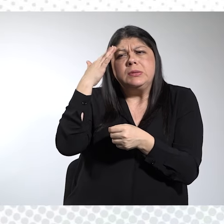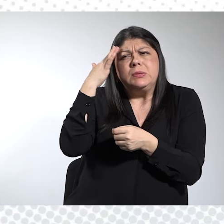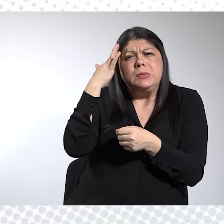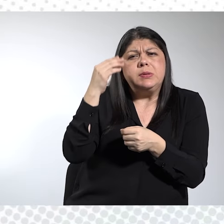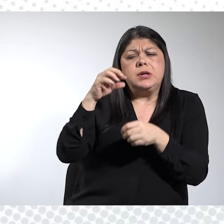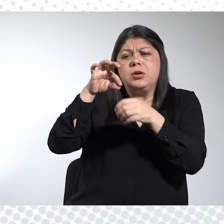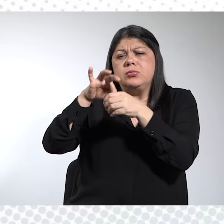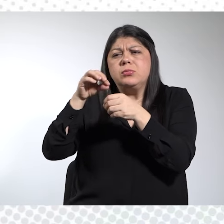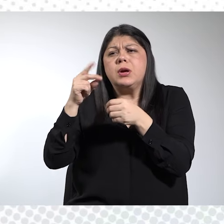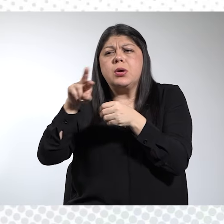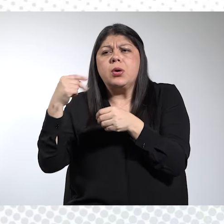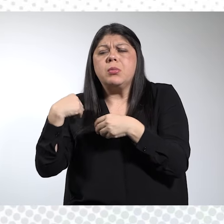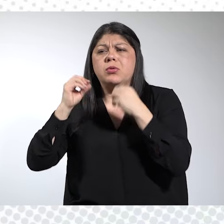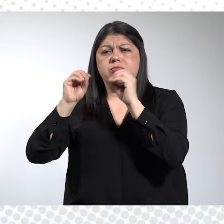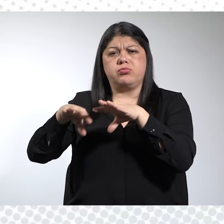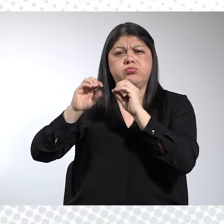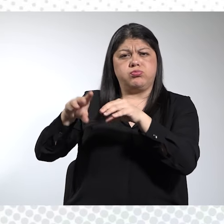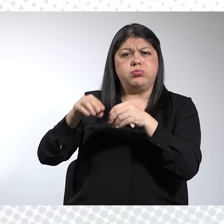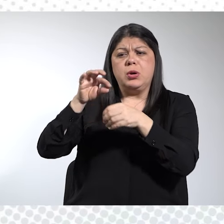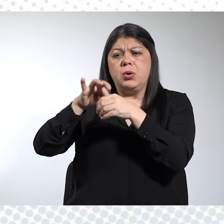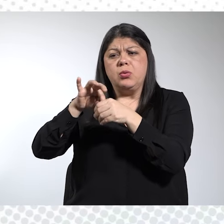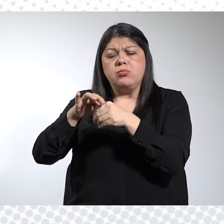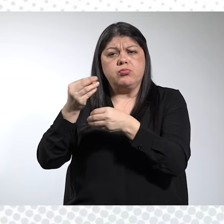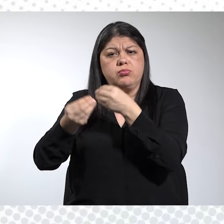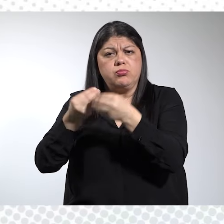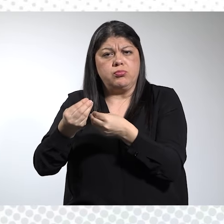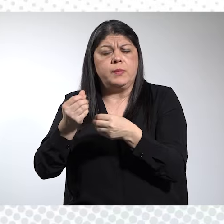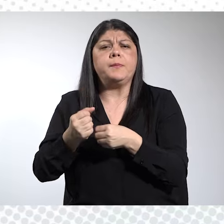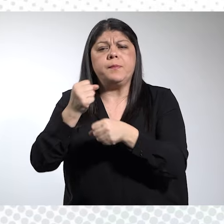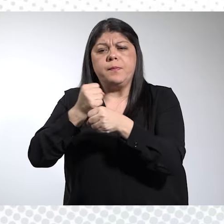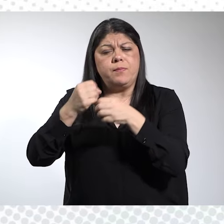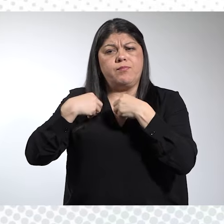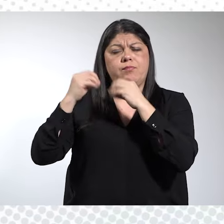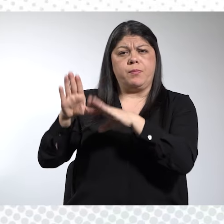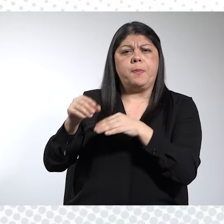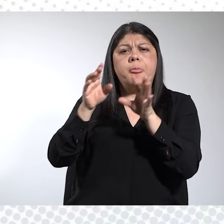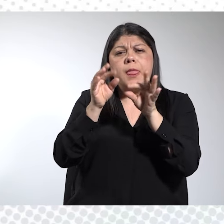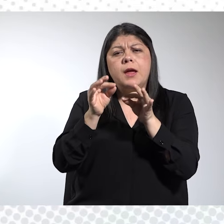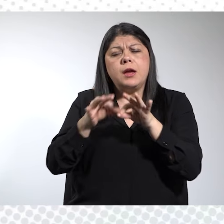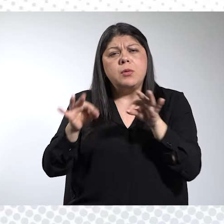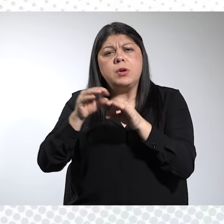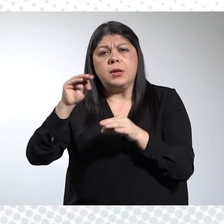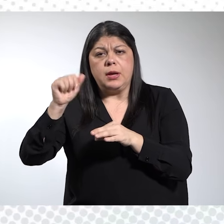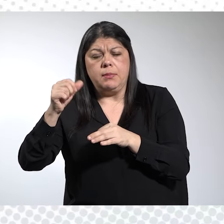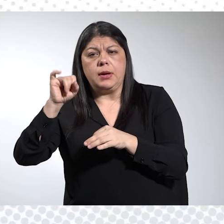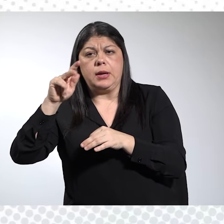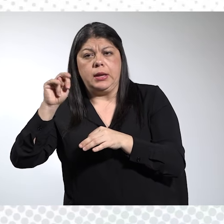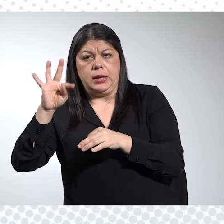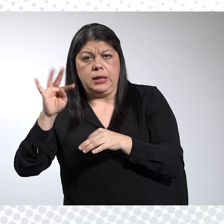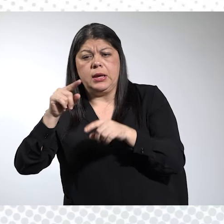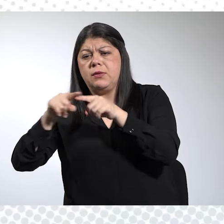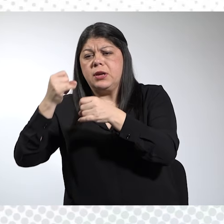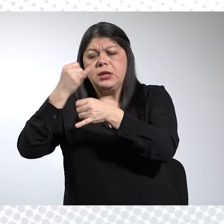preocupado porque ha visto a muchos de sus compañeros abandonar la profesión y el oficio. Algo importante es que el MAC, el INTA